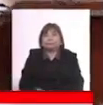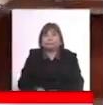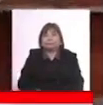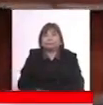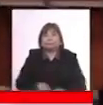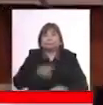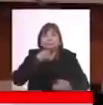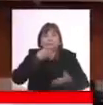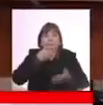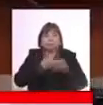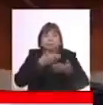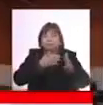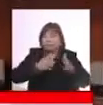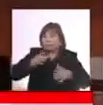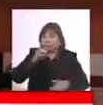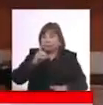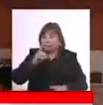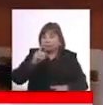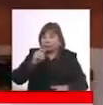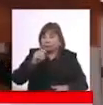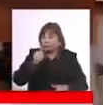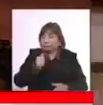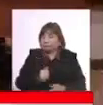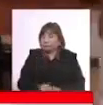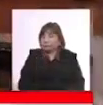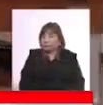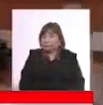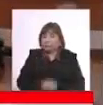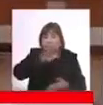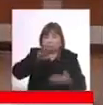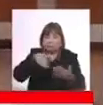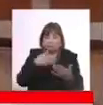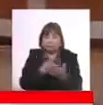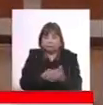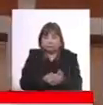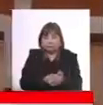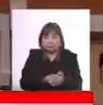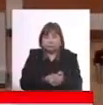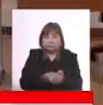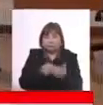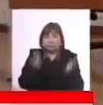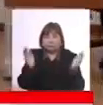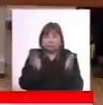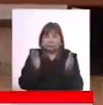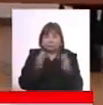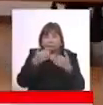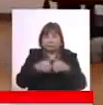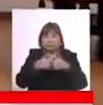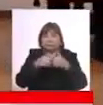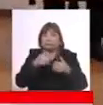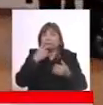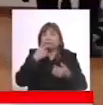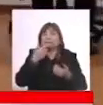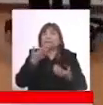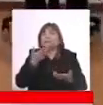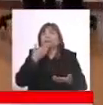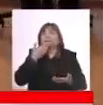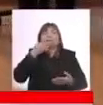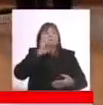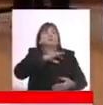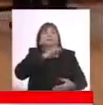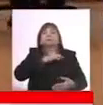Presupuesto, nos prepare la data de todas las micro, pequeñas y medianas empresas que se